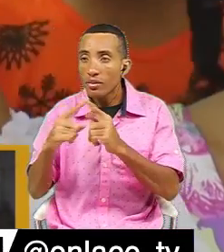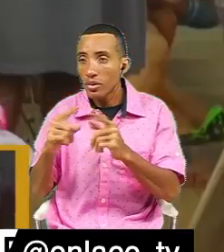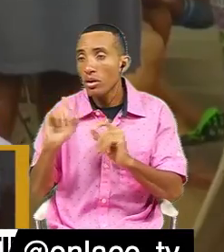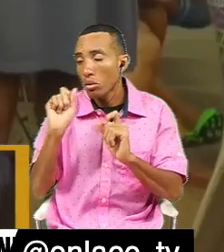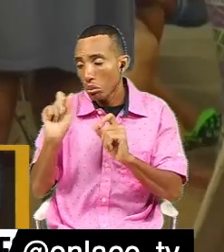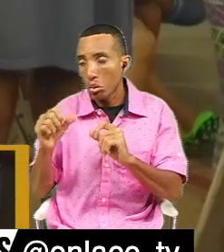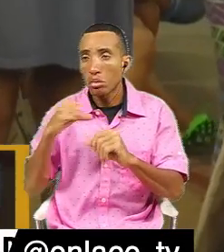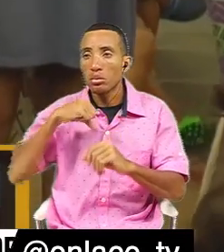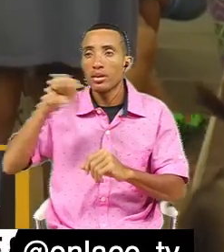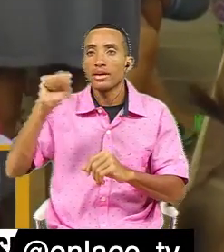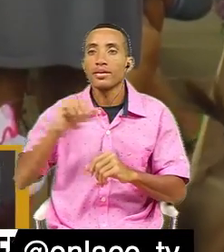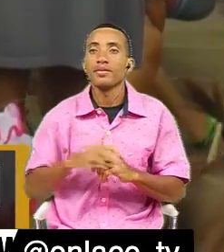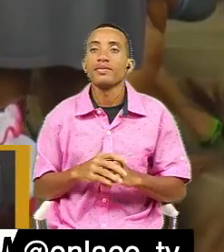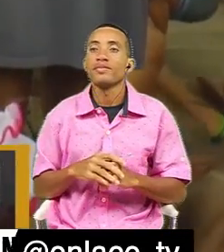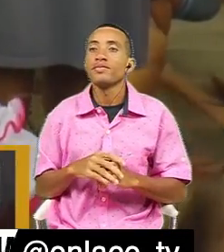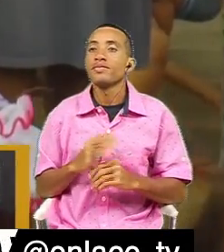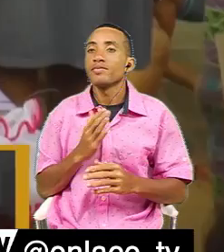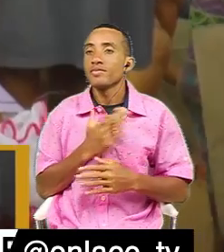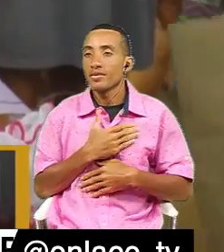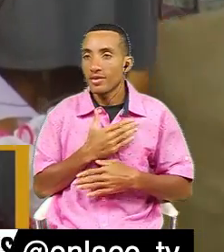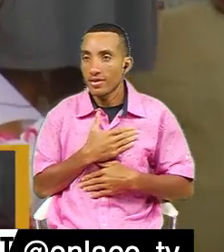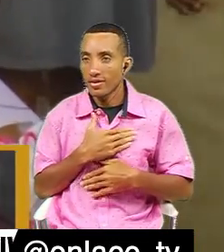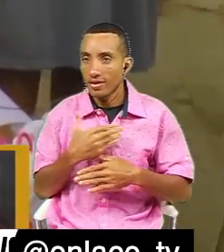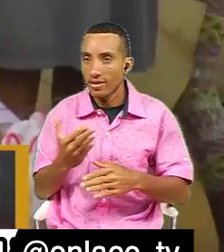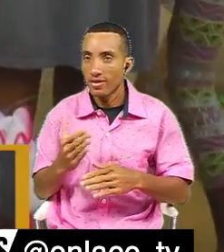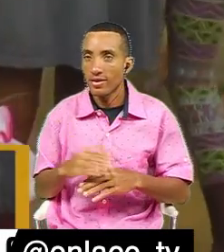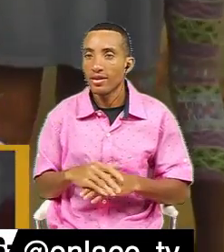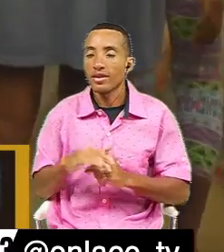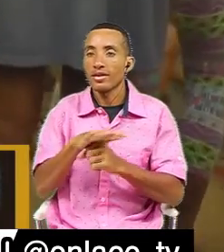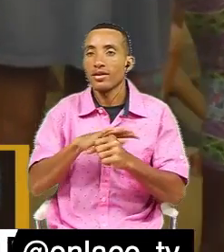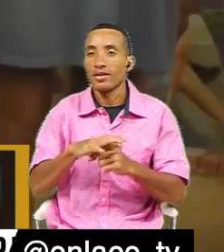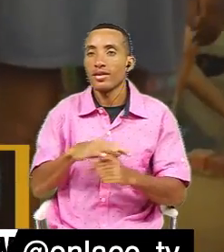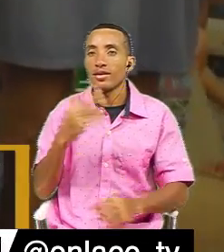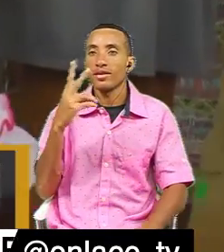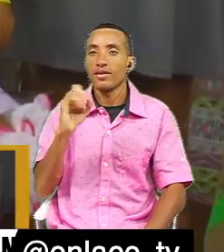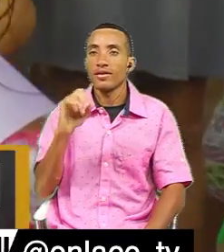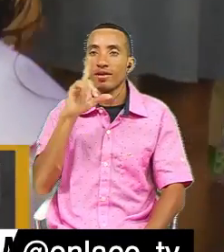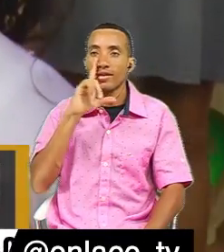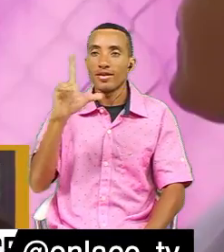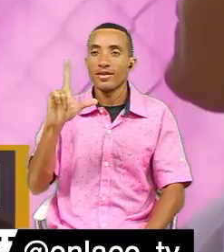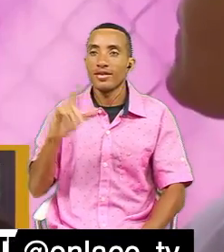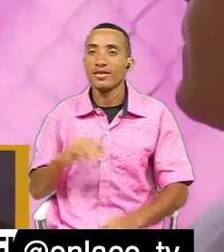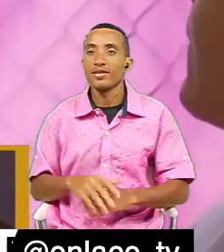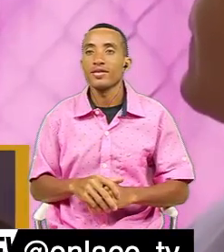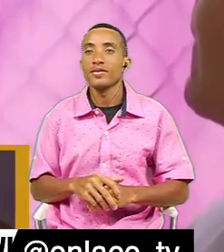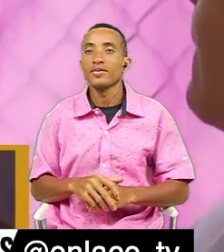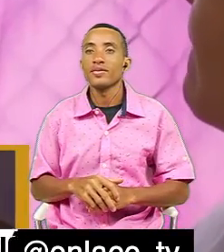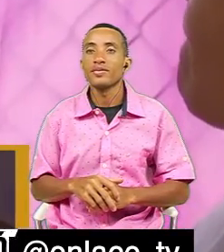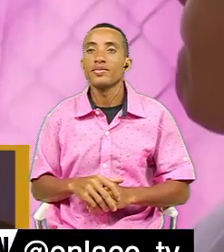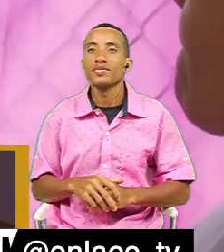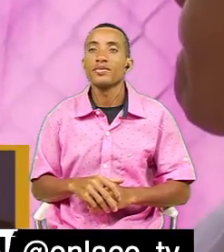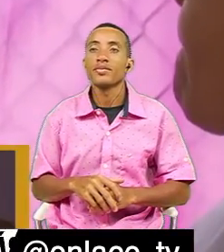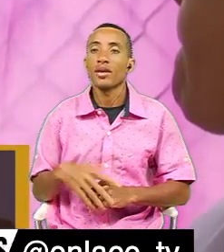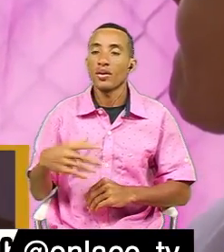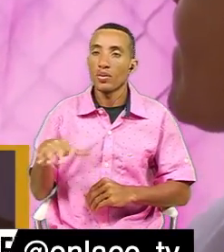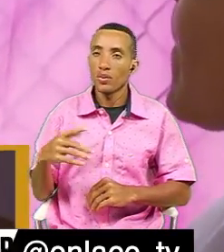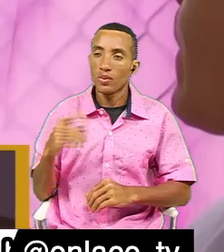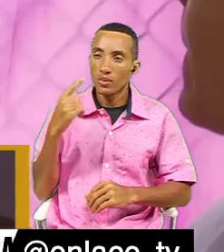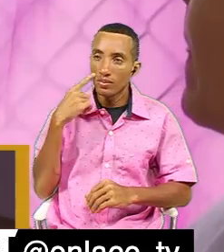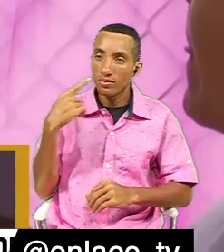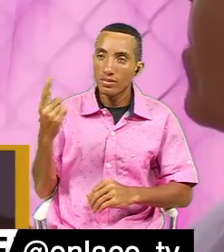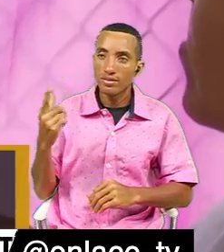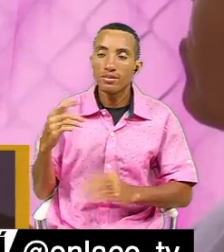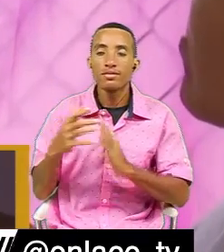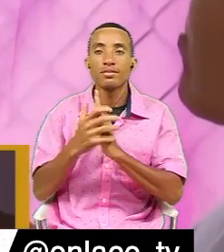algo. Felicitaciones del barrio 20 de julio, de felicitaciones. Y se encuentra mucho talento, el cual queremos explotar para